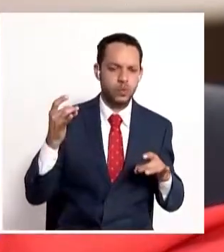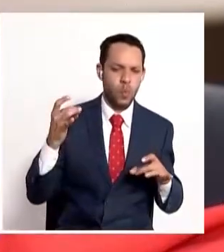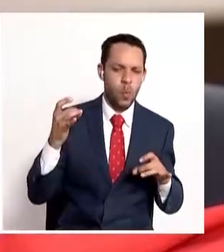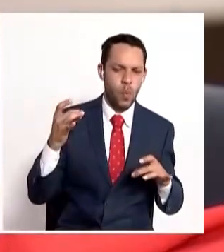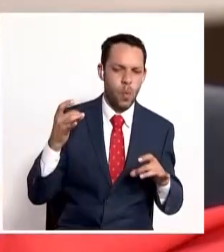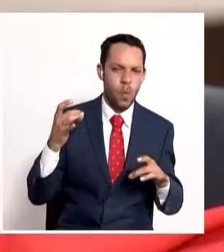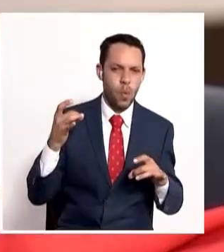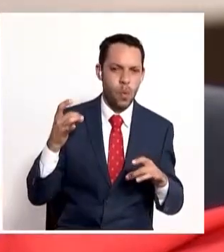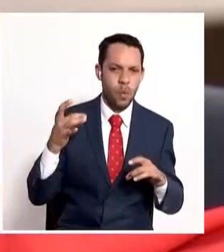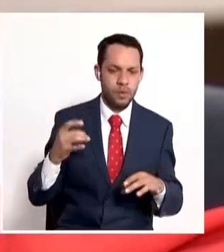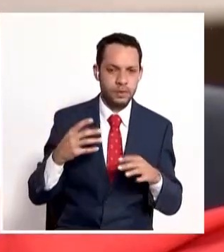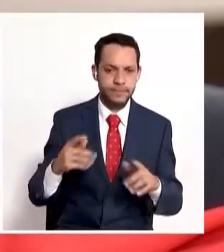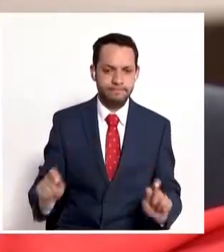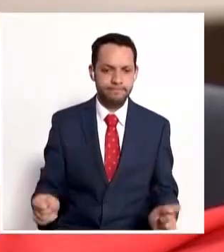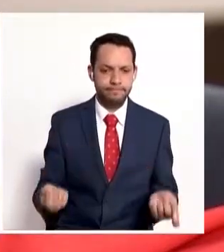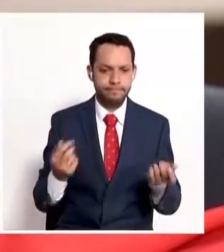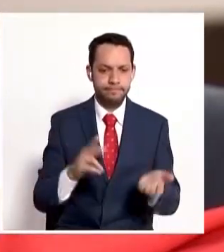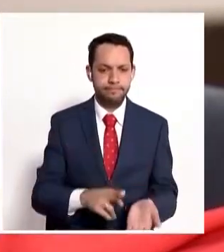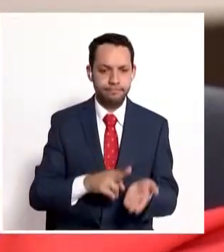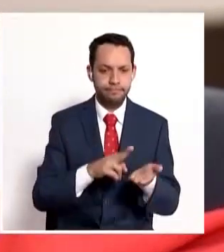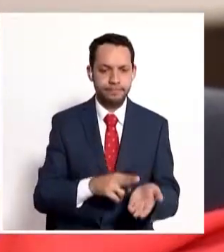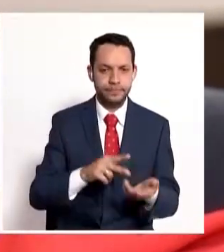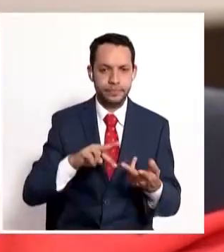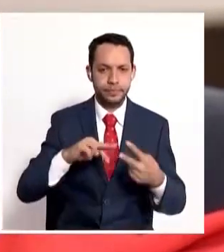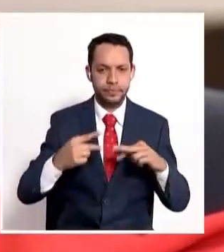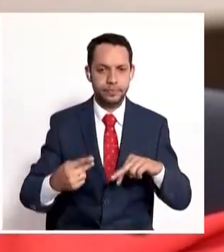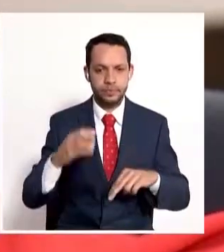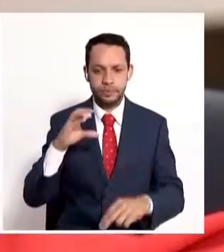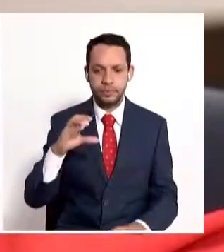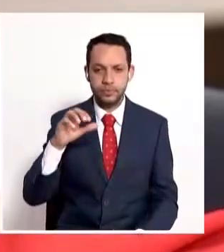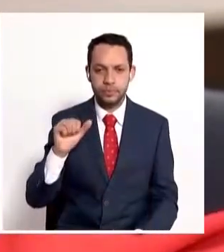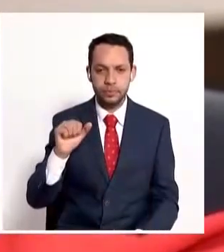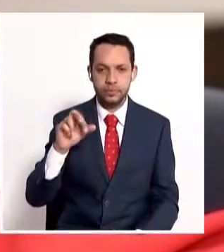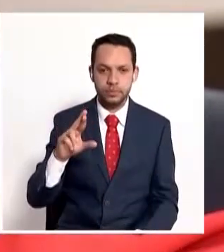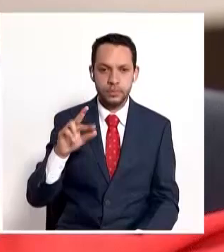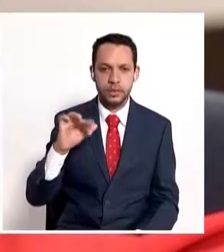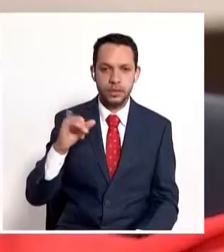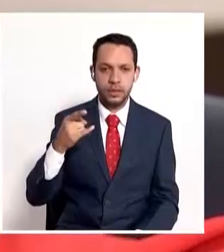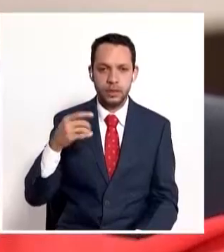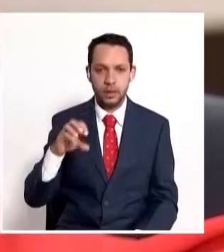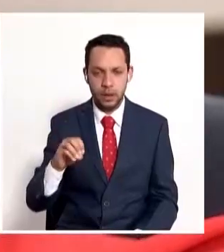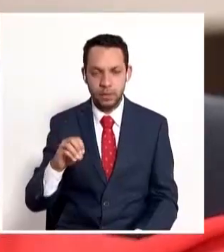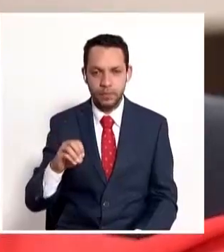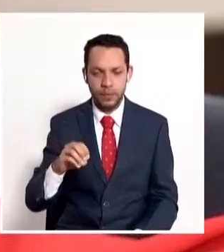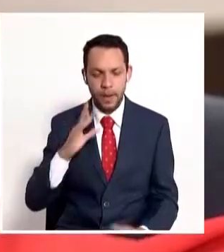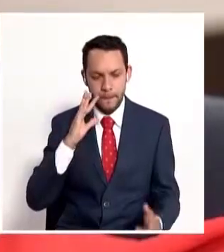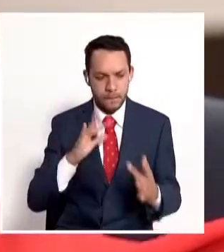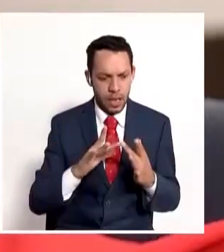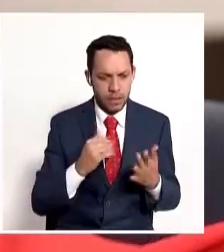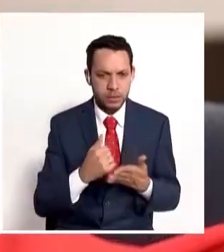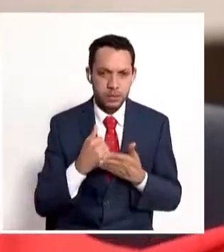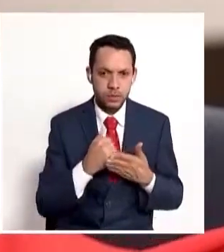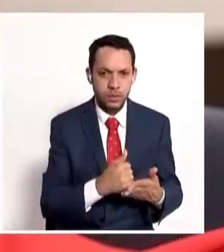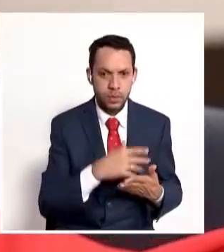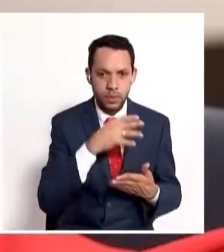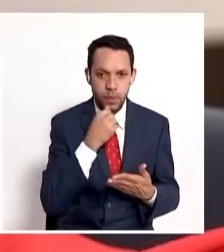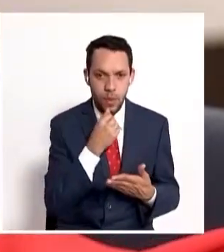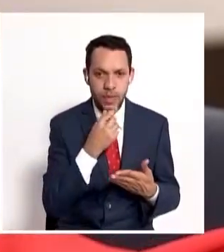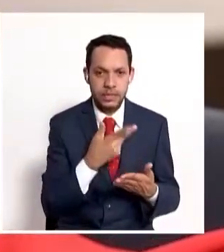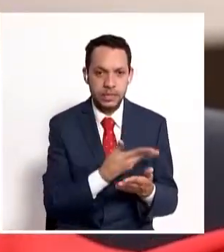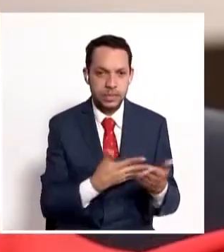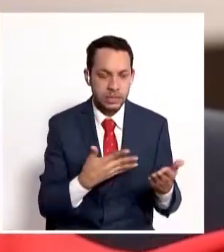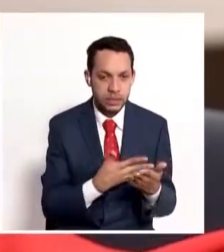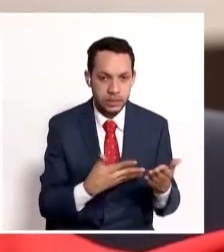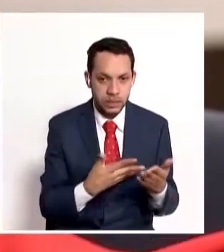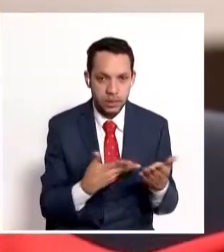reparar y resulta que el cartílago no tiene digamos que un aporte muy grande de sangre no es